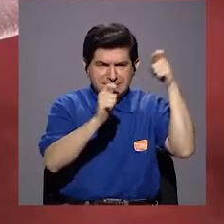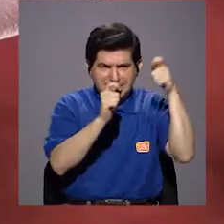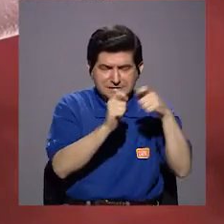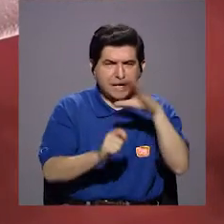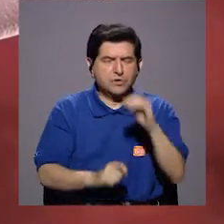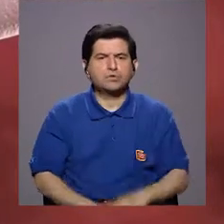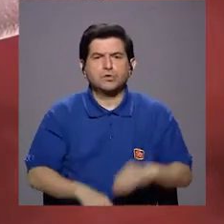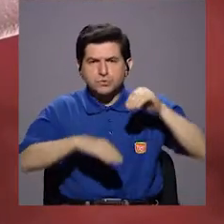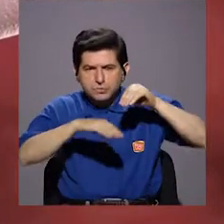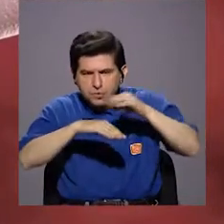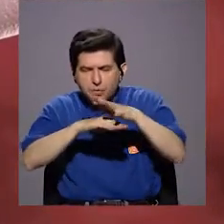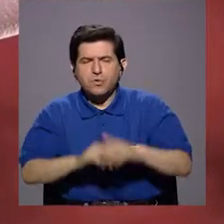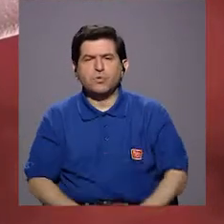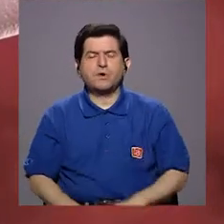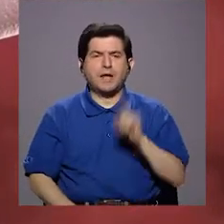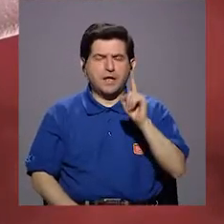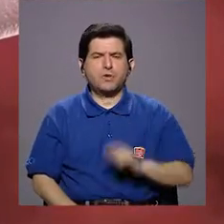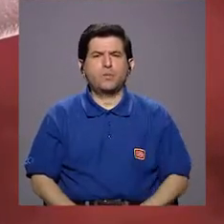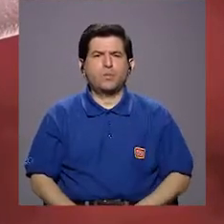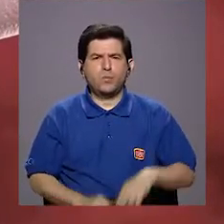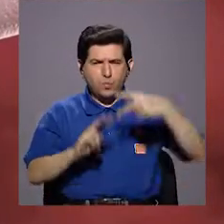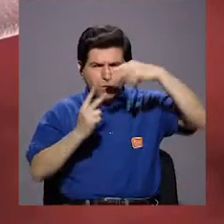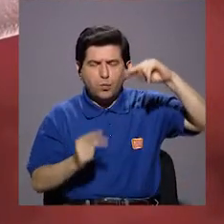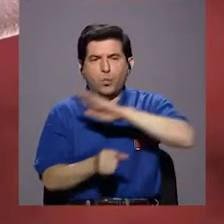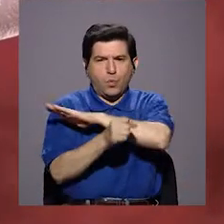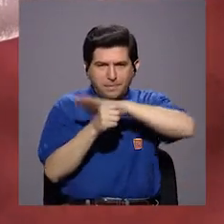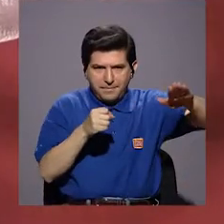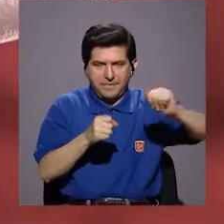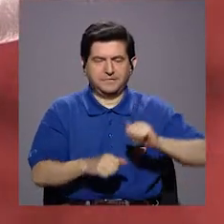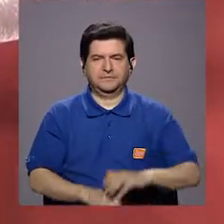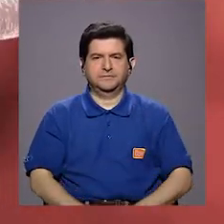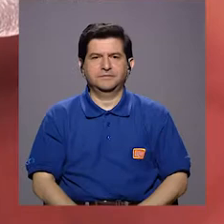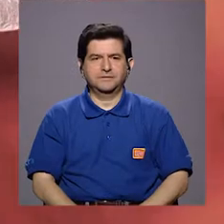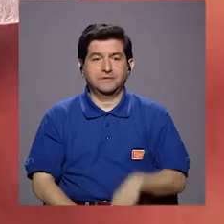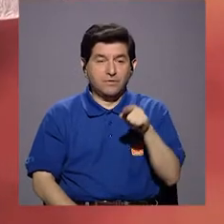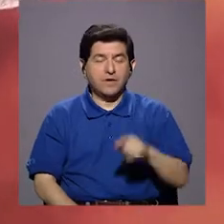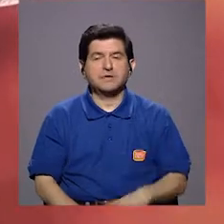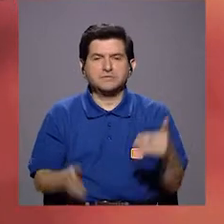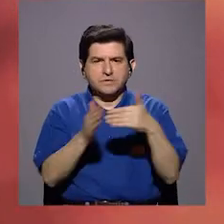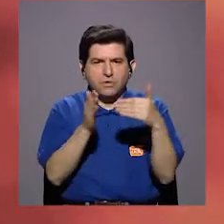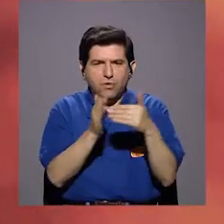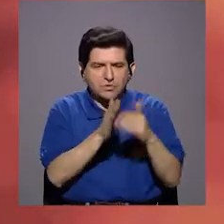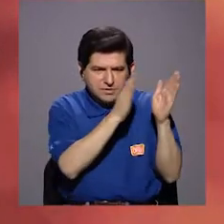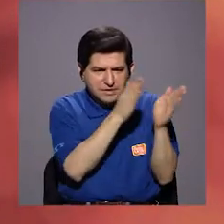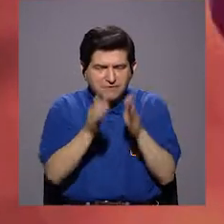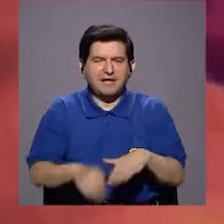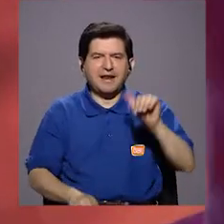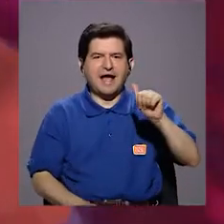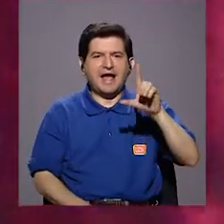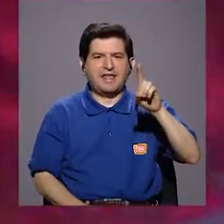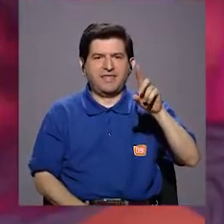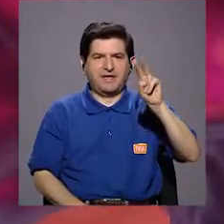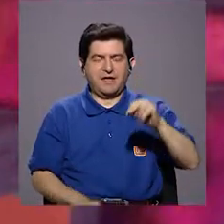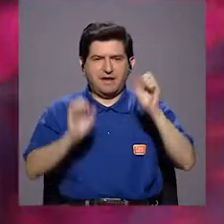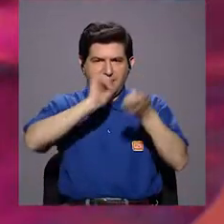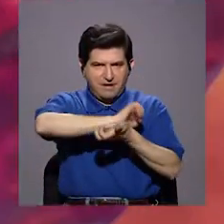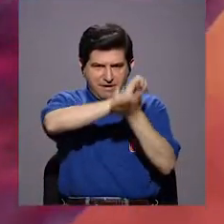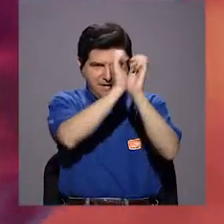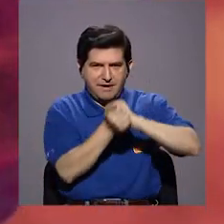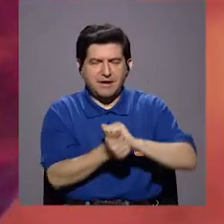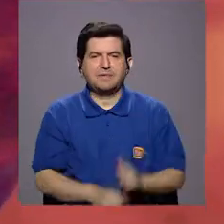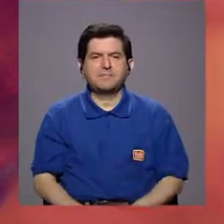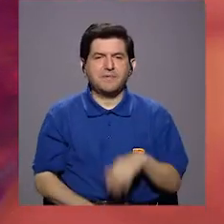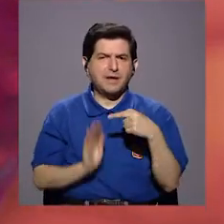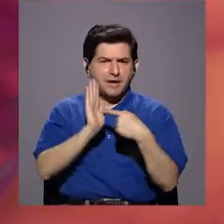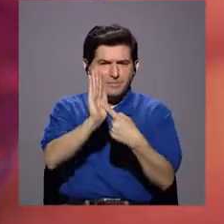puntuales o involucrar cromosomas completos este reordenamiento en el adn puede cambiar